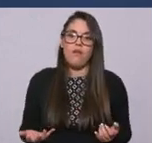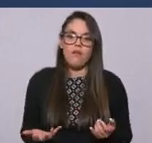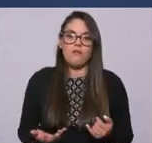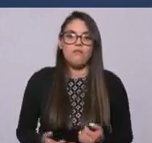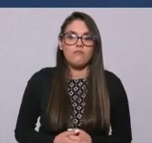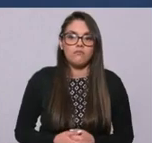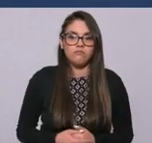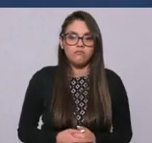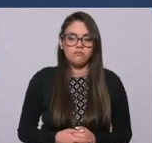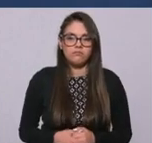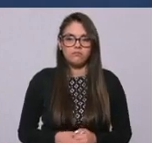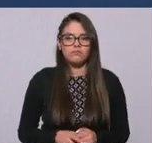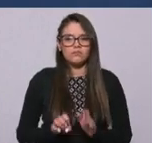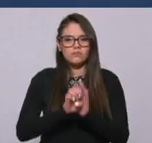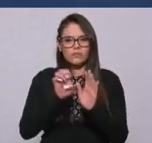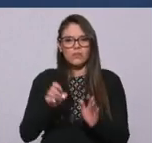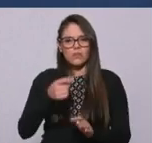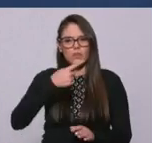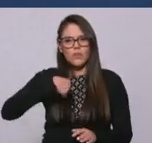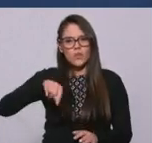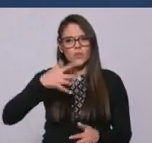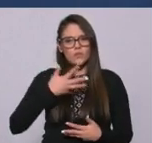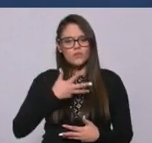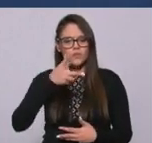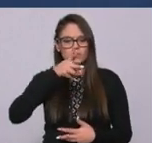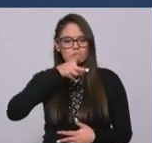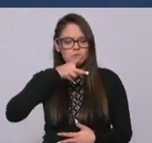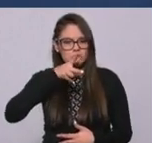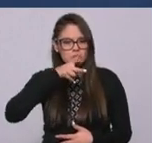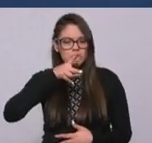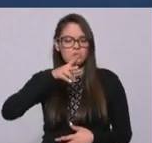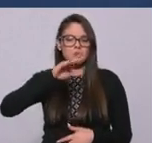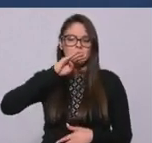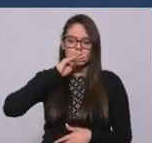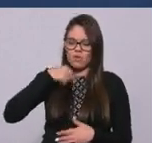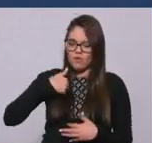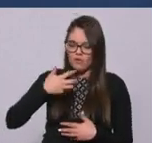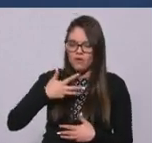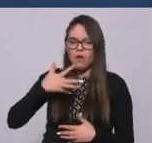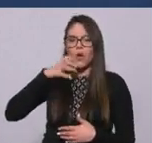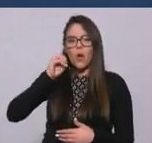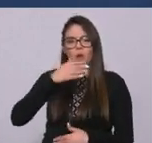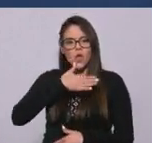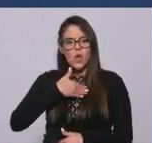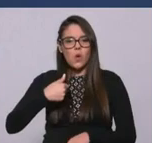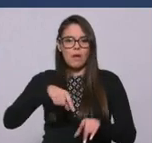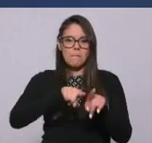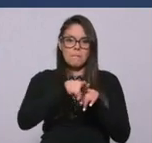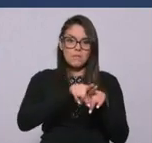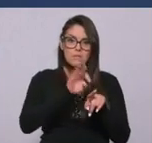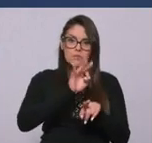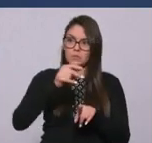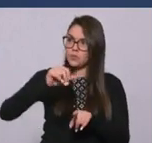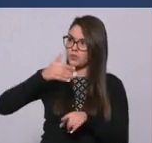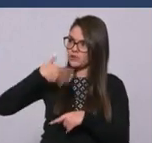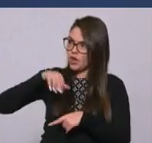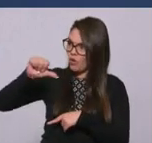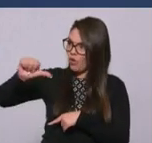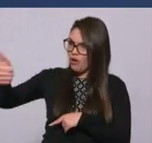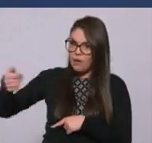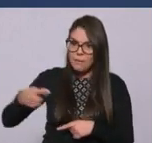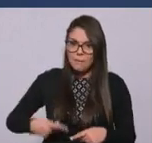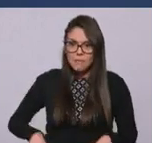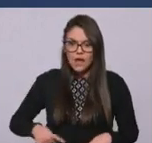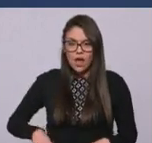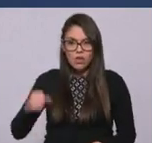peligro a él. ¿Qué pasa con nosotros los que tenemos padres, los que tenemos hermanos, los que tenemos hijos y que sabemos que alguien de manera irresponsable